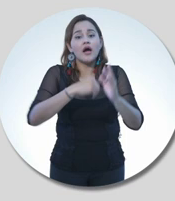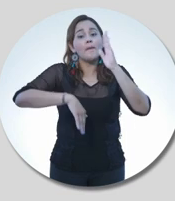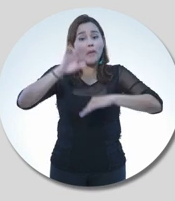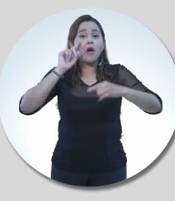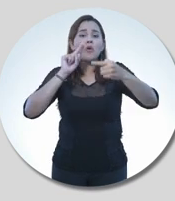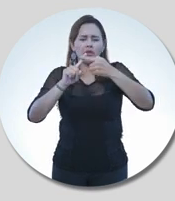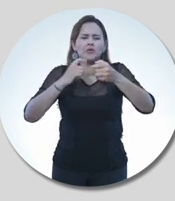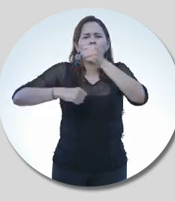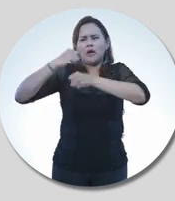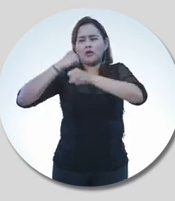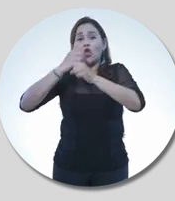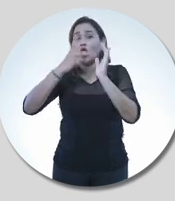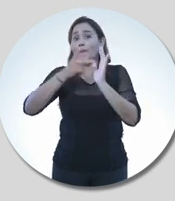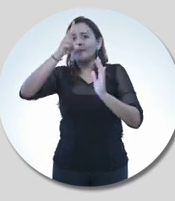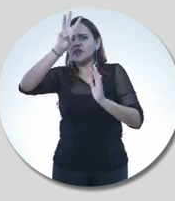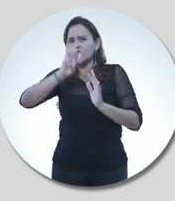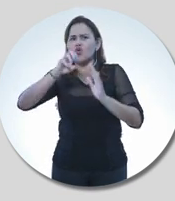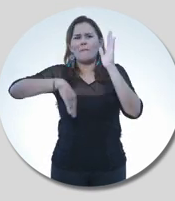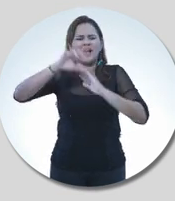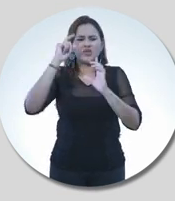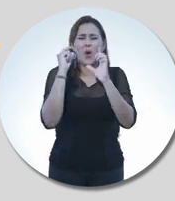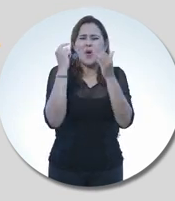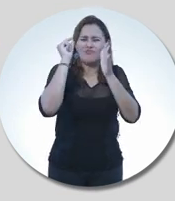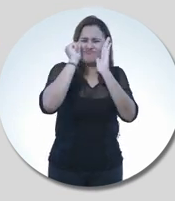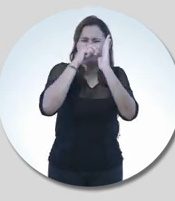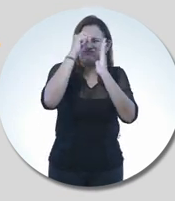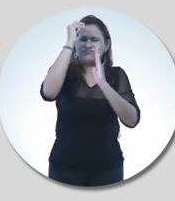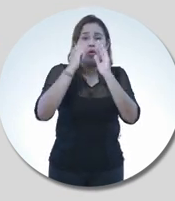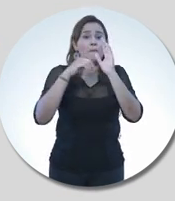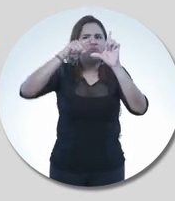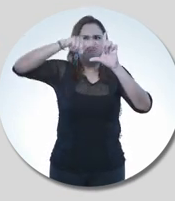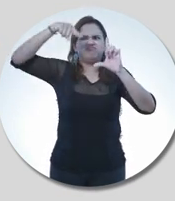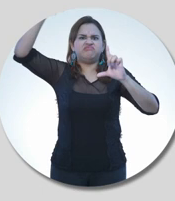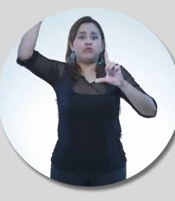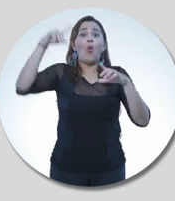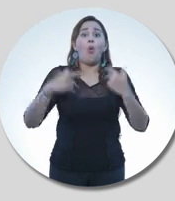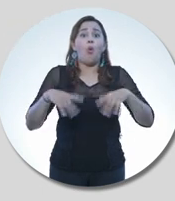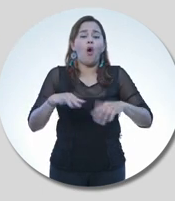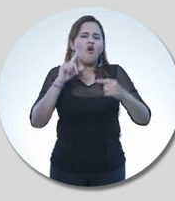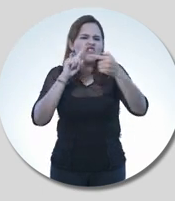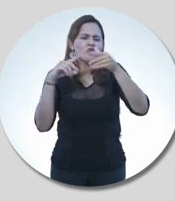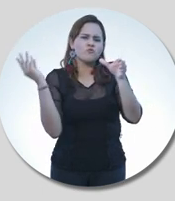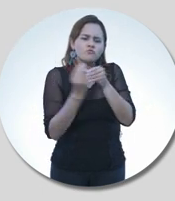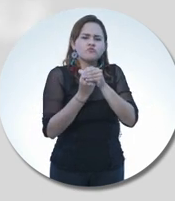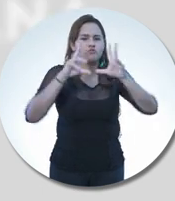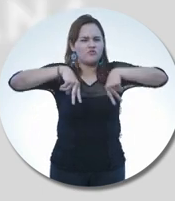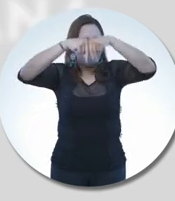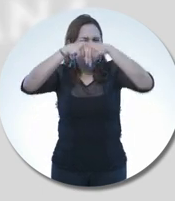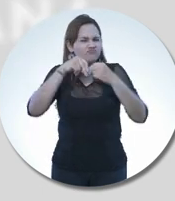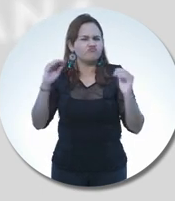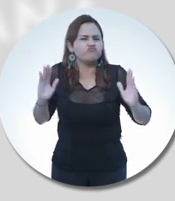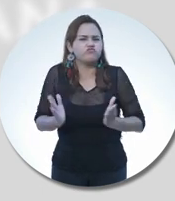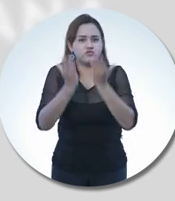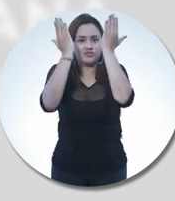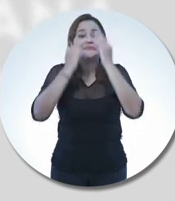stars 2018 nos dio la mejor puntuación en los indicadores de responsabilidad social e inclusión otro reconocimiento importante